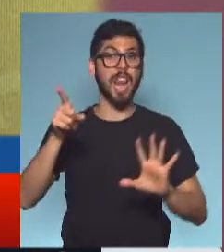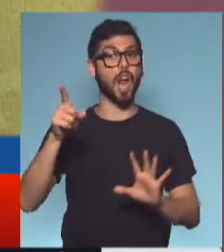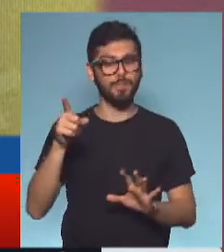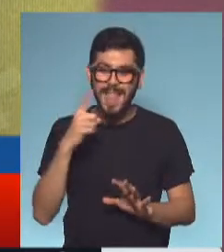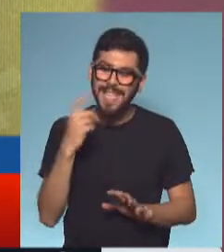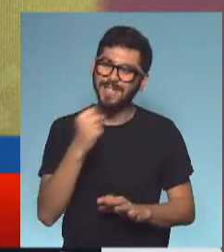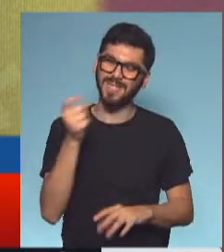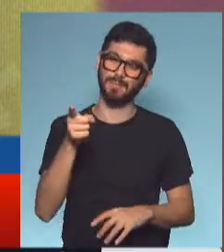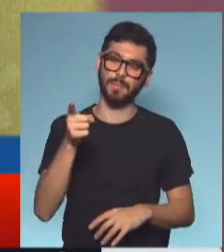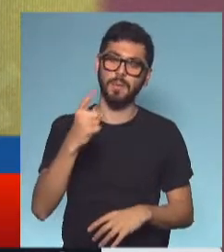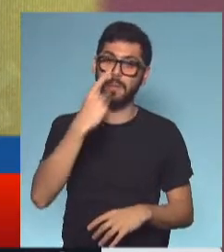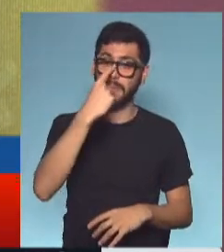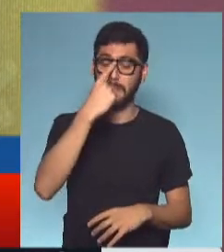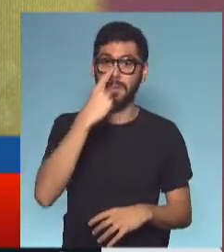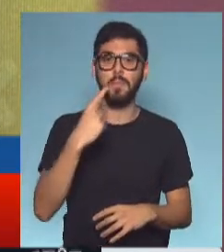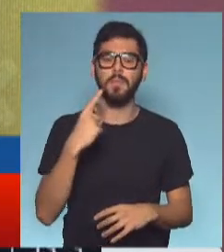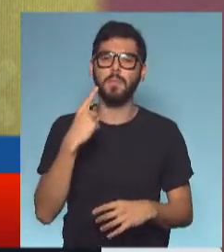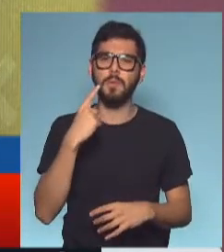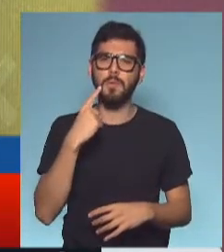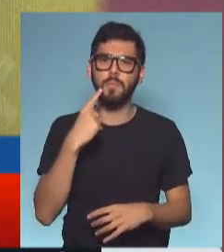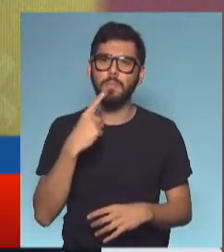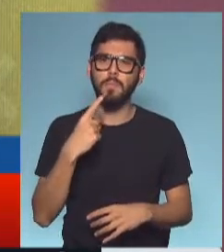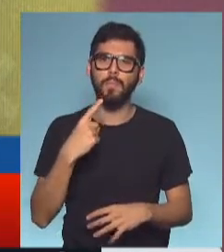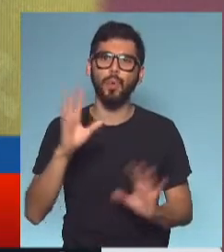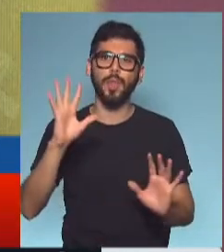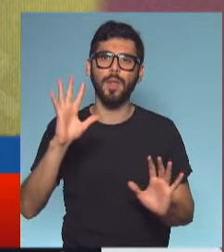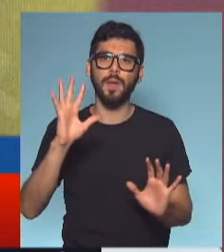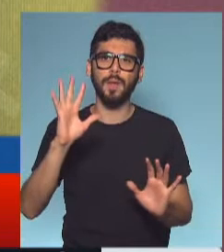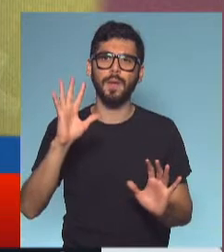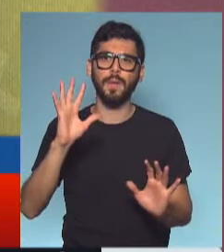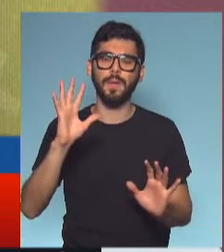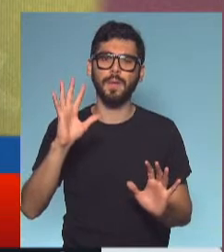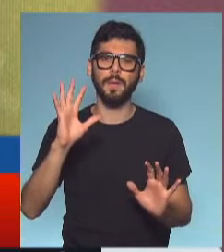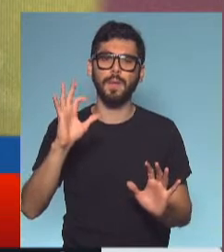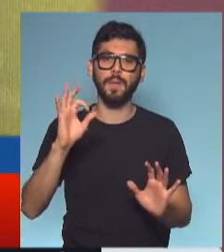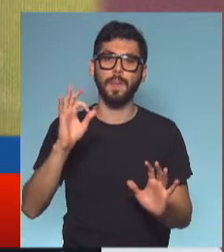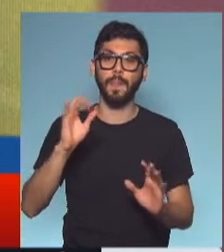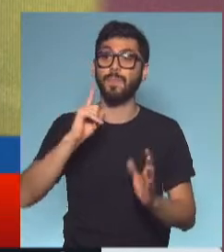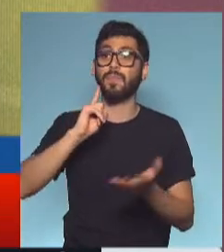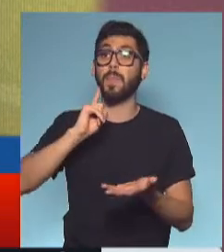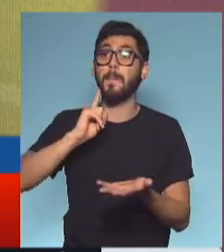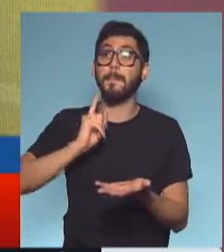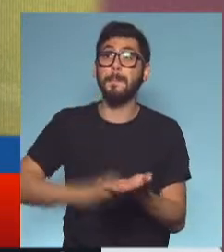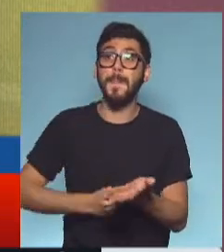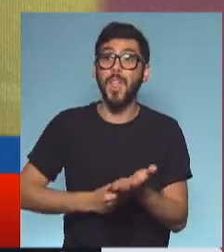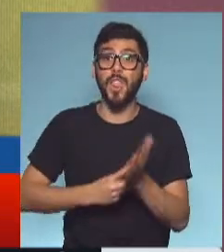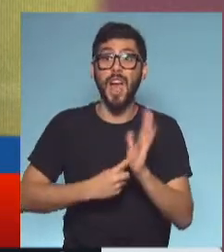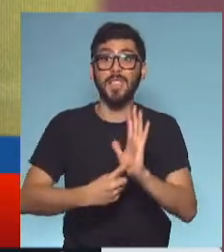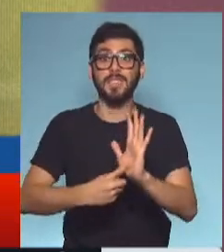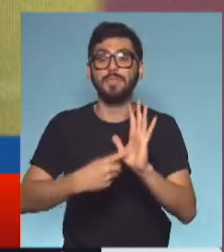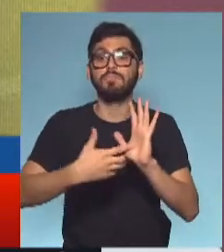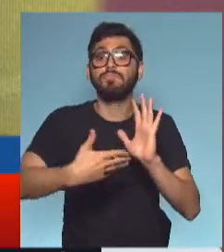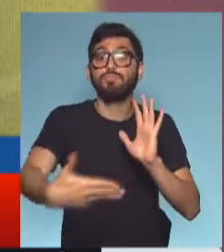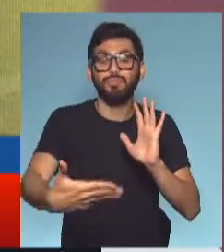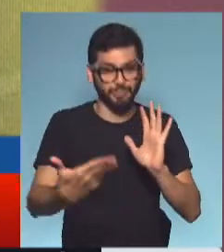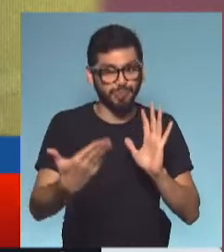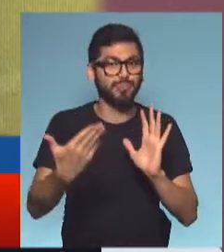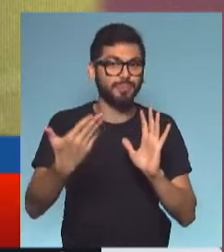puede contemplar que se sepa el final de las próximas medidas. El tema es si hoy la